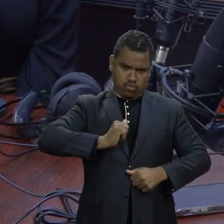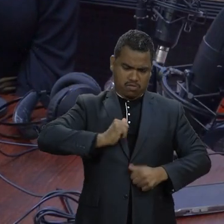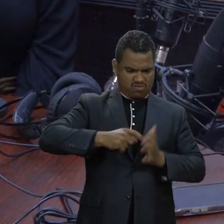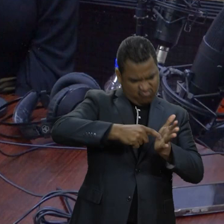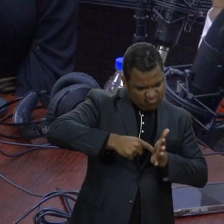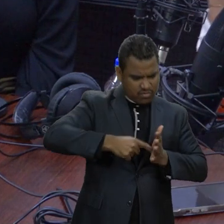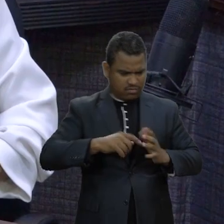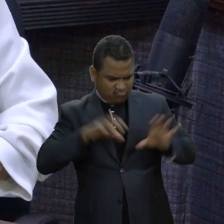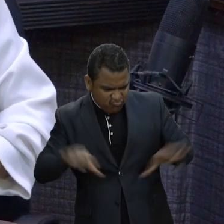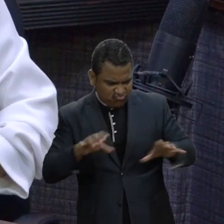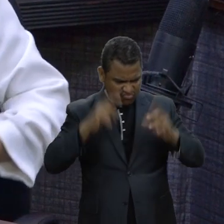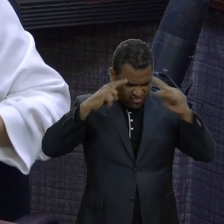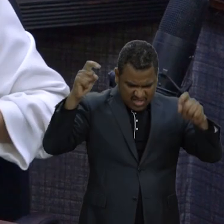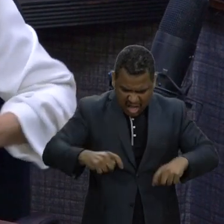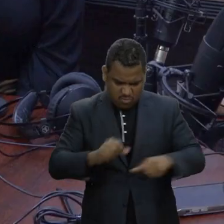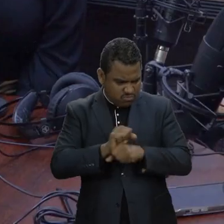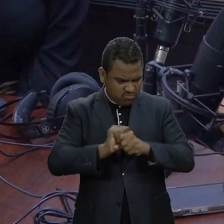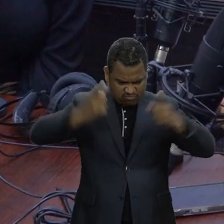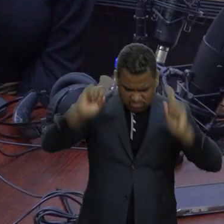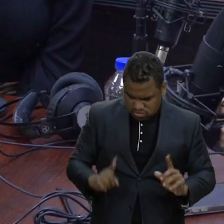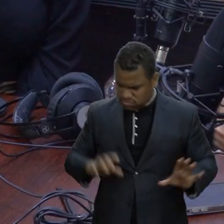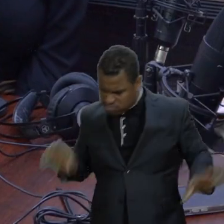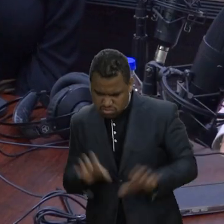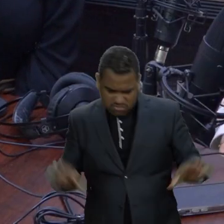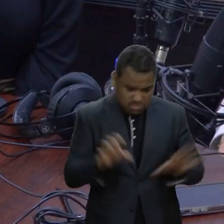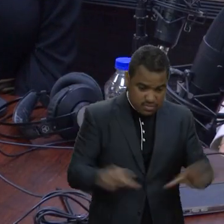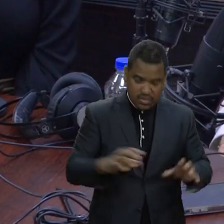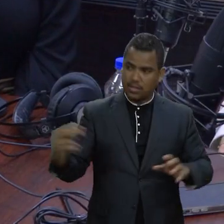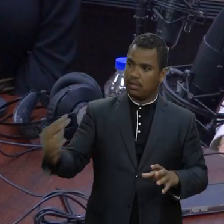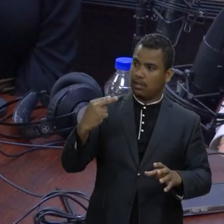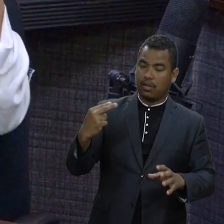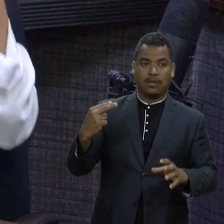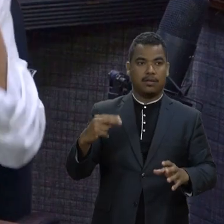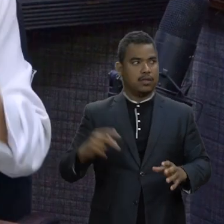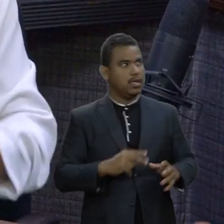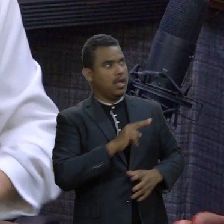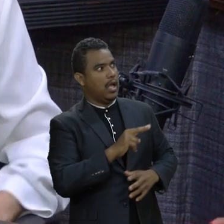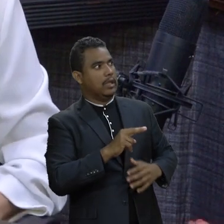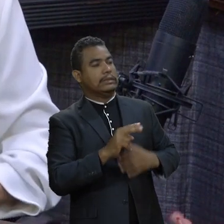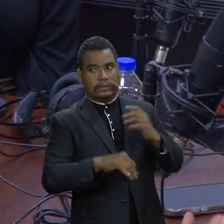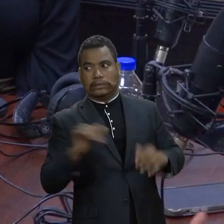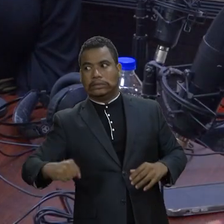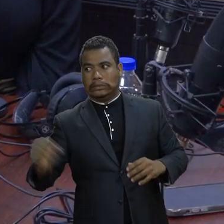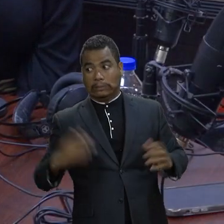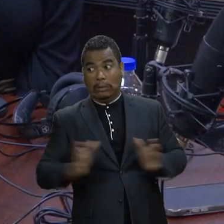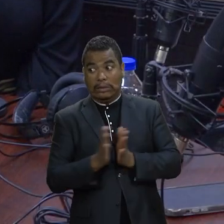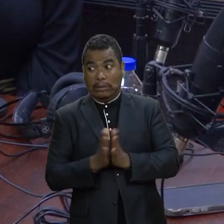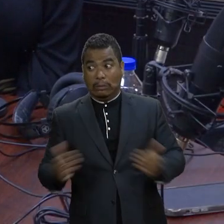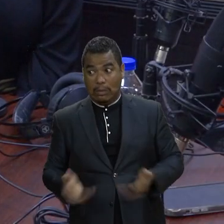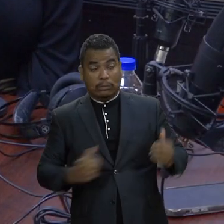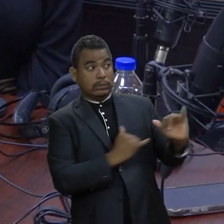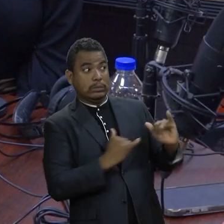la verdad, pero si tú hasta más, usted dice. A redondear. Sí, se han visto muchos casos escalofriantes que crean también